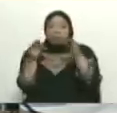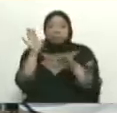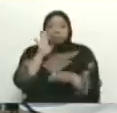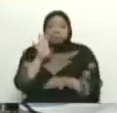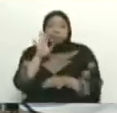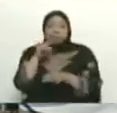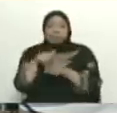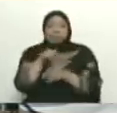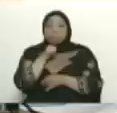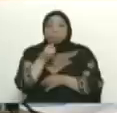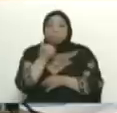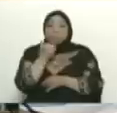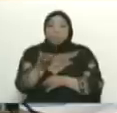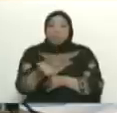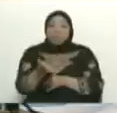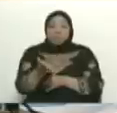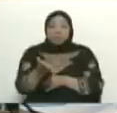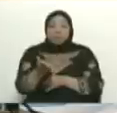que todavía